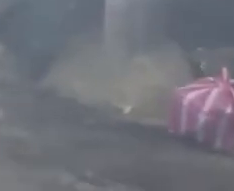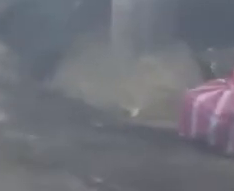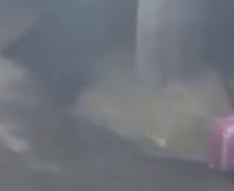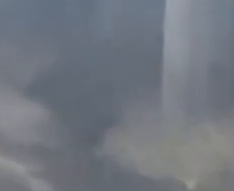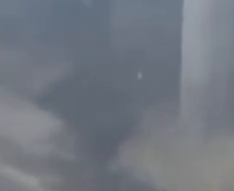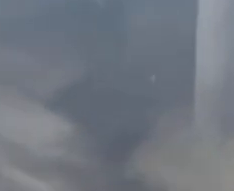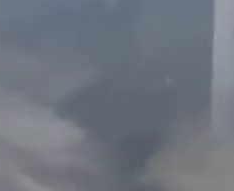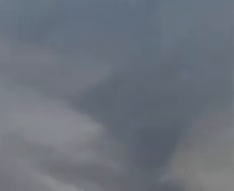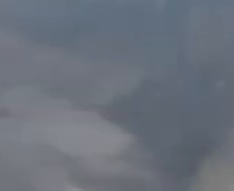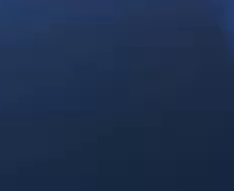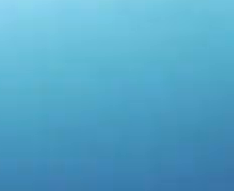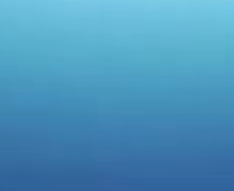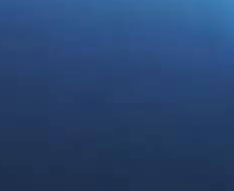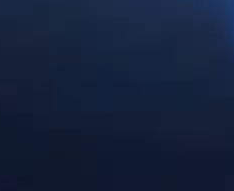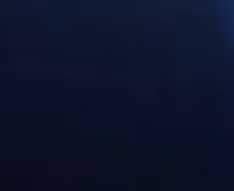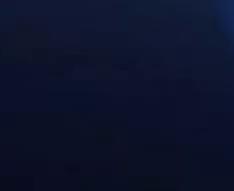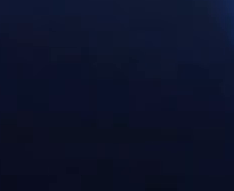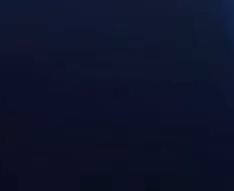Carranza Mena.